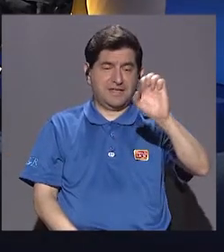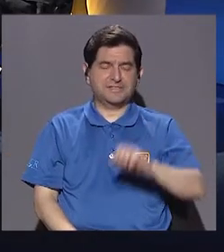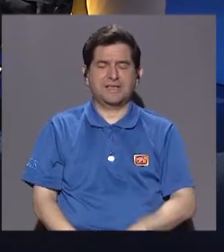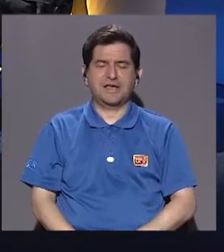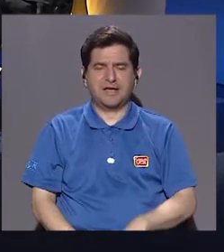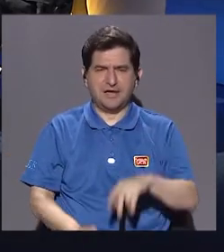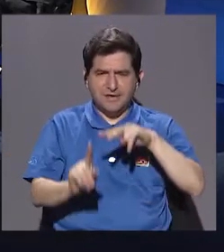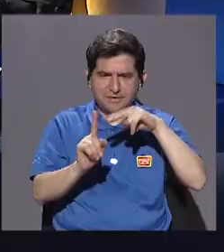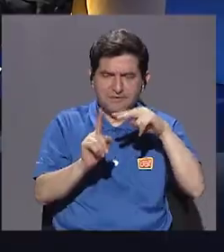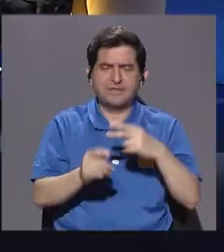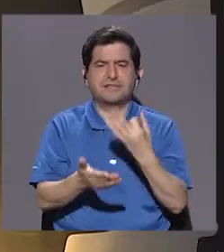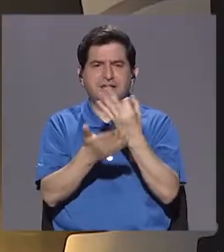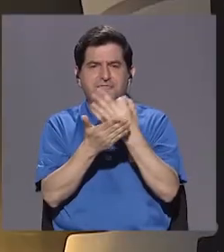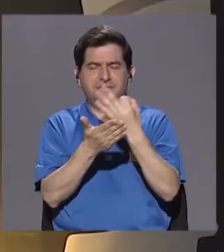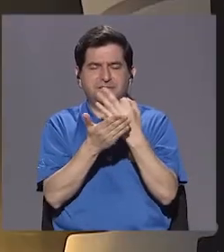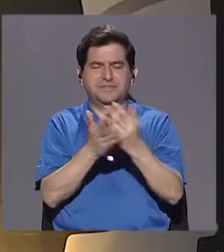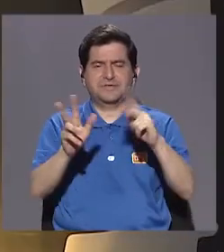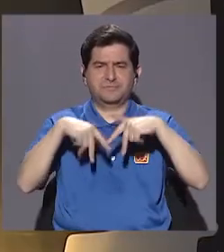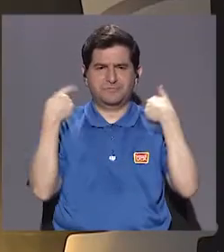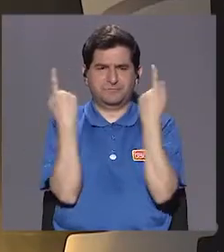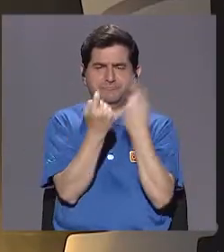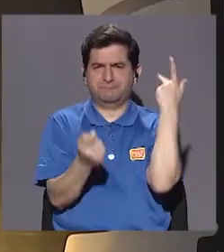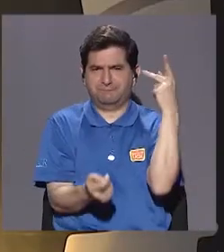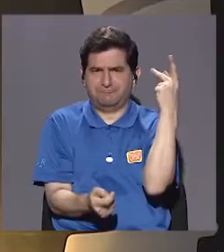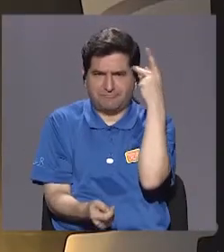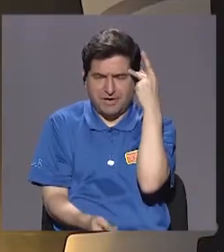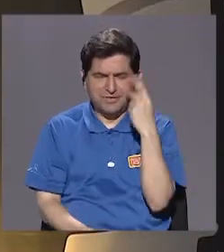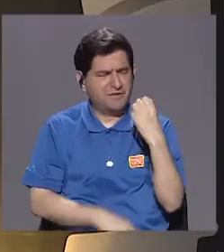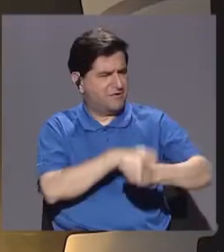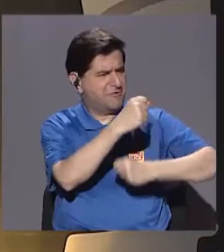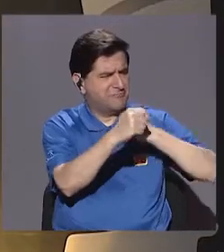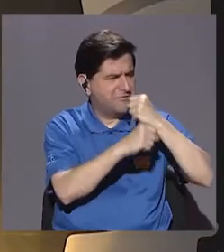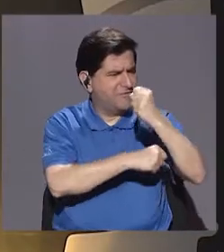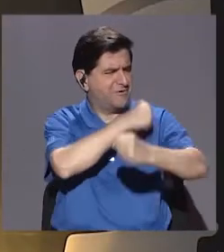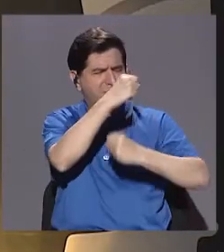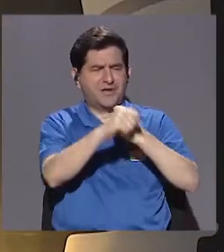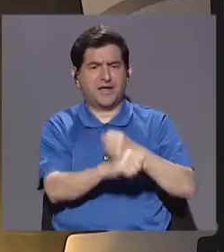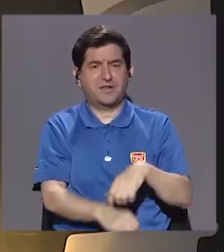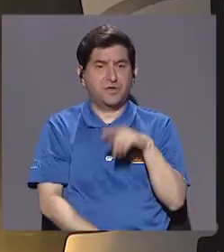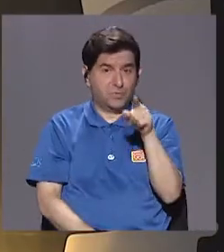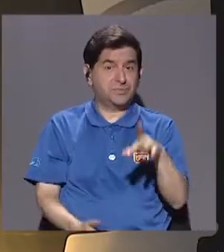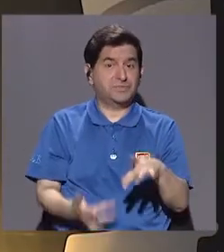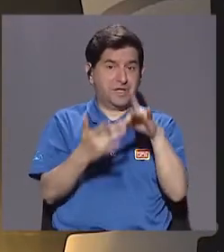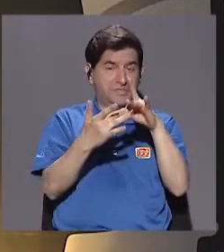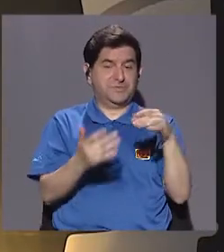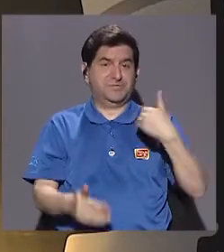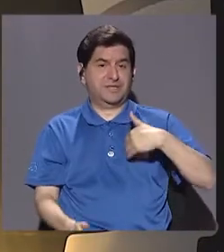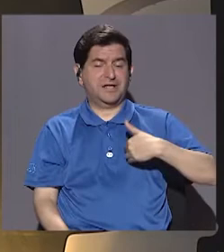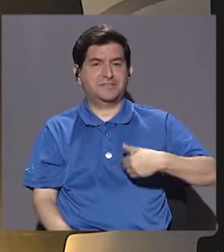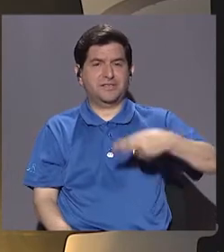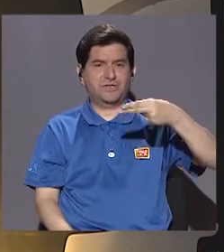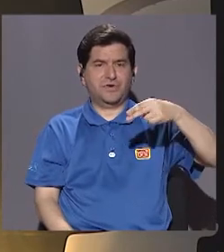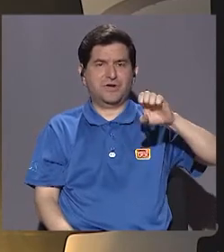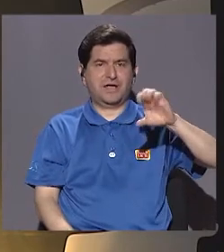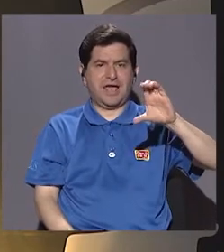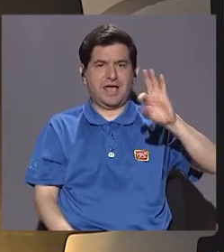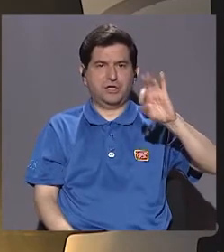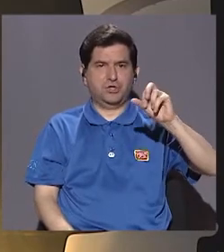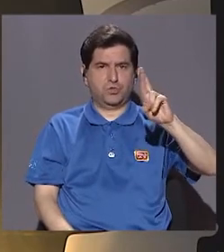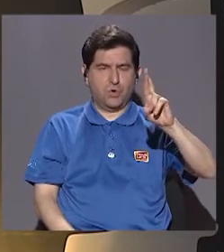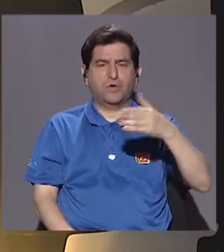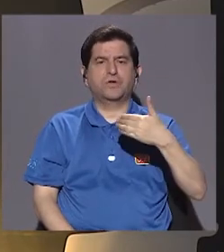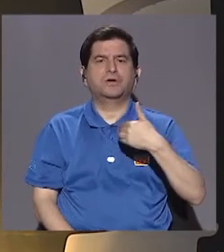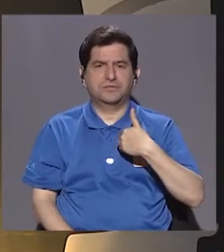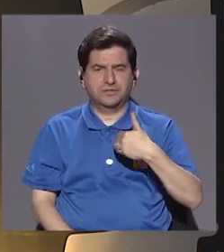de los partidos políticos pues durante muchos años sobre todo este don héctor tiene también